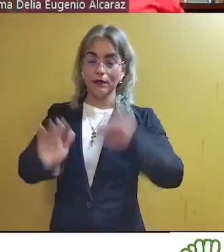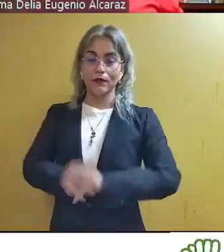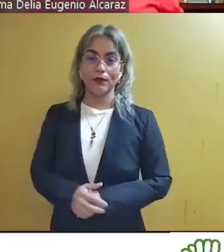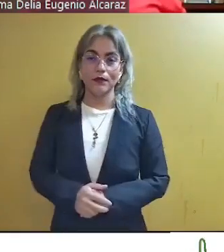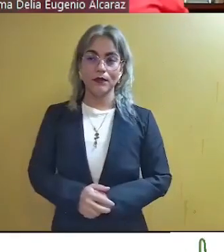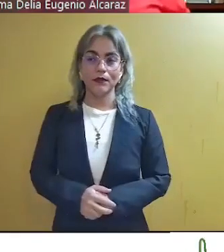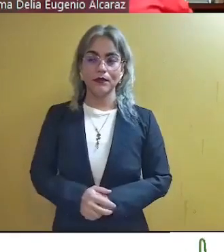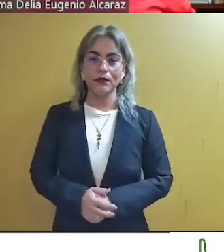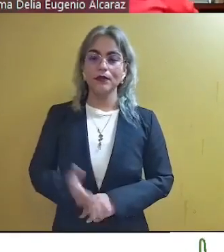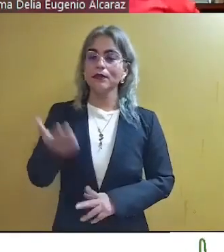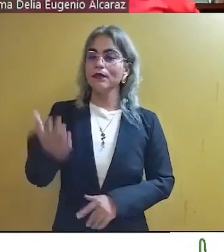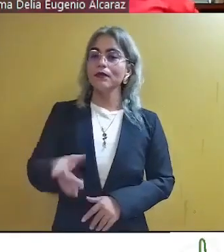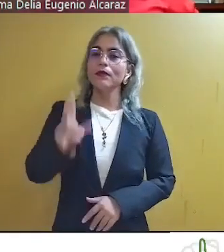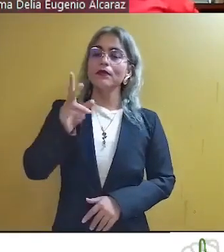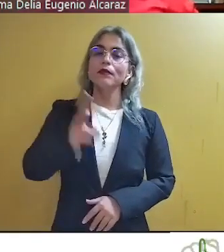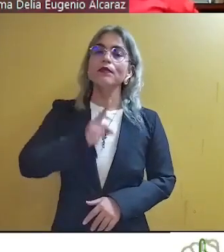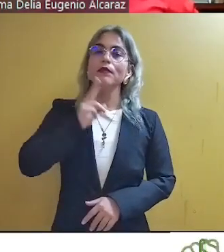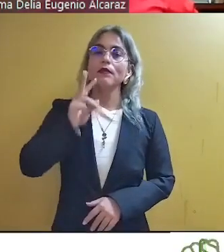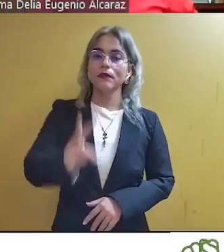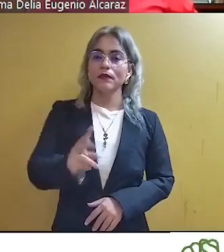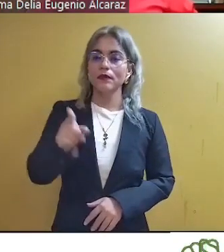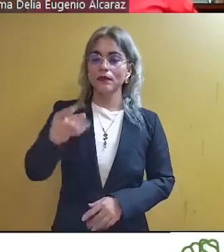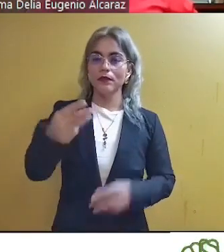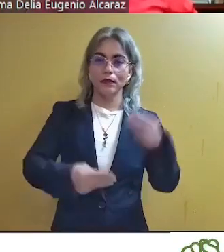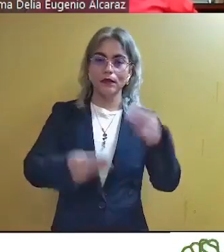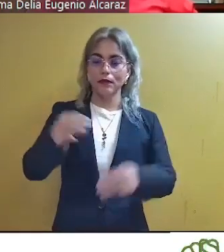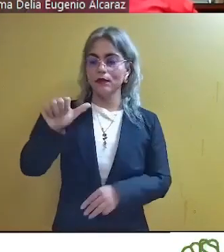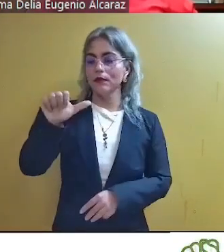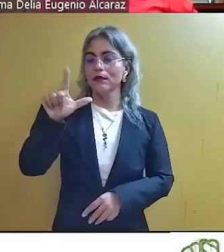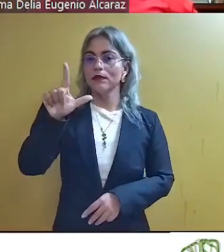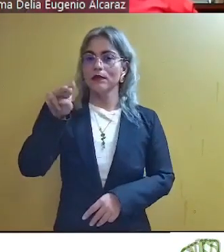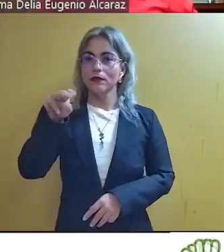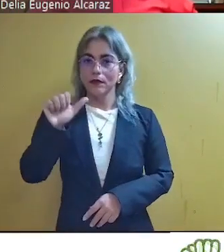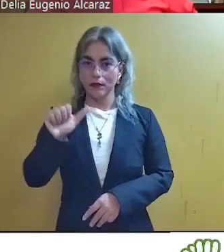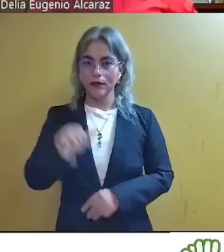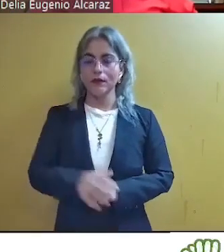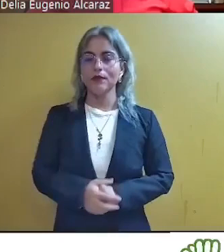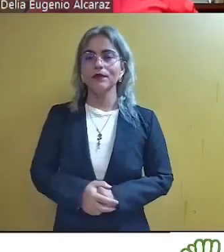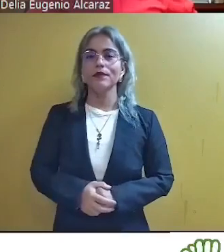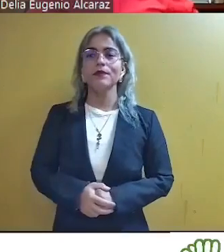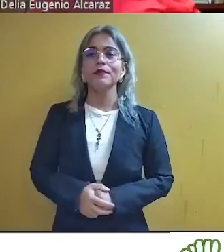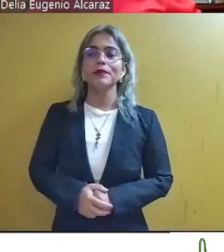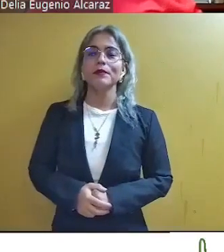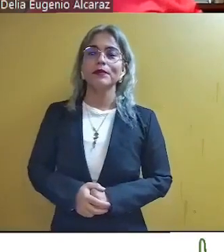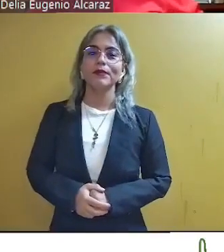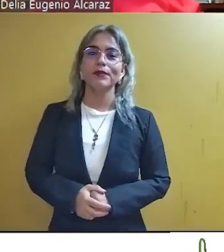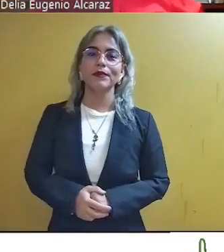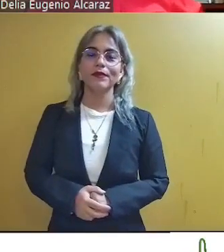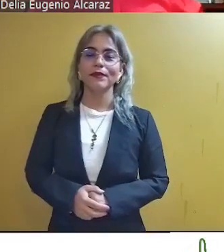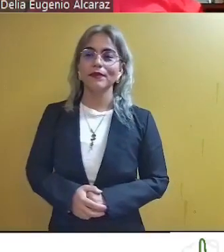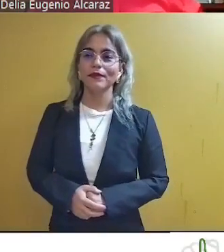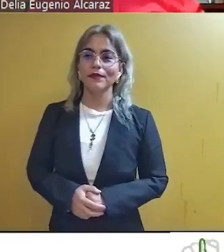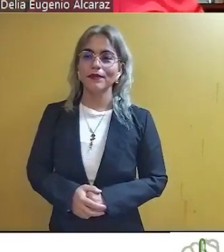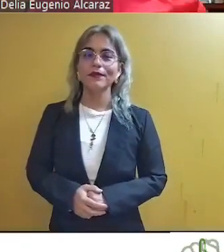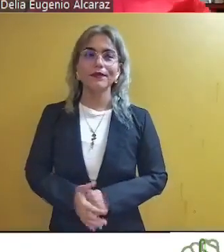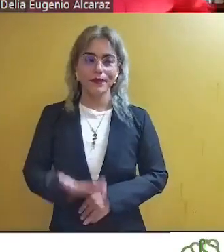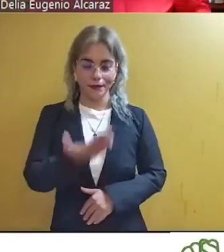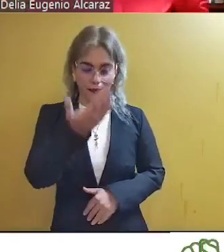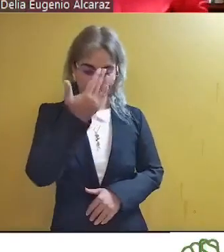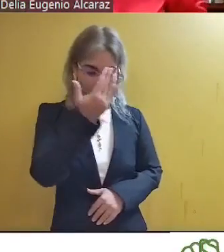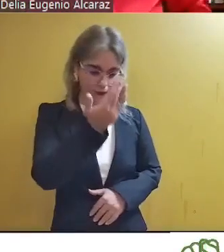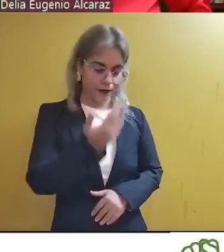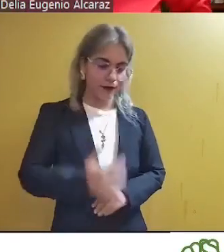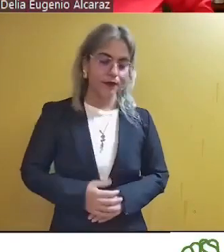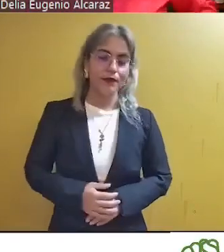Tiene el uso de la voz en primera ronda la magistrada Almadelia Eugenio Alcaraz. Muy amable, magistrada